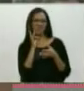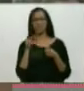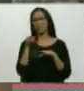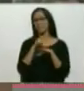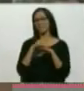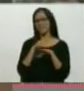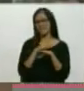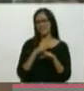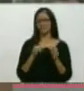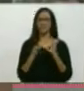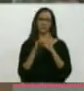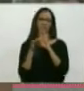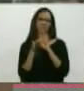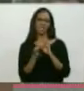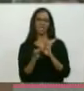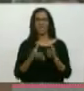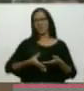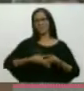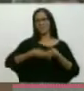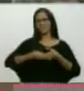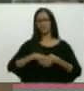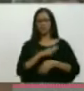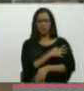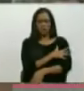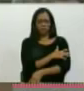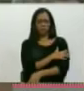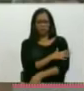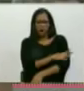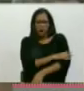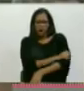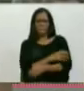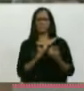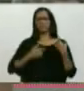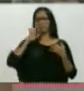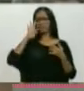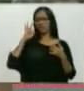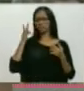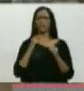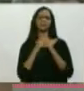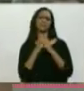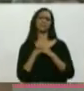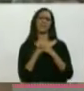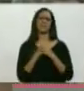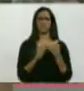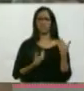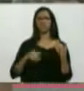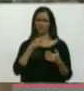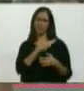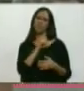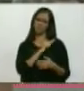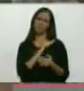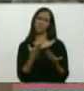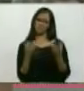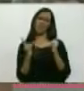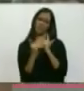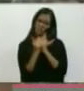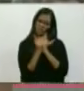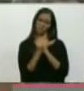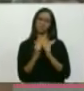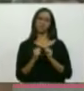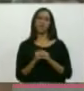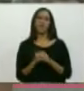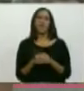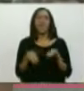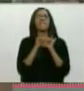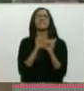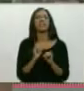Reino Unido, estrechándole los bíceps al presidente francés, rogándole al presidente de España que le haga la caridad de verse con él. En fin, y él